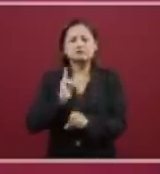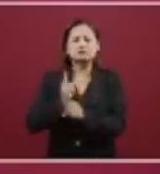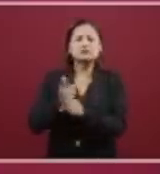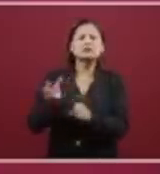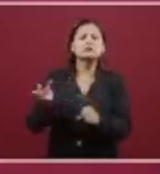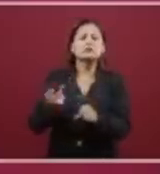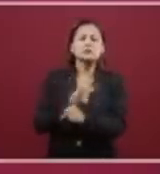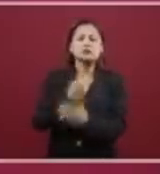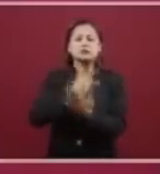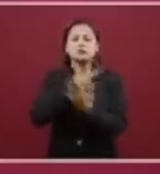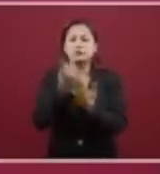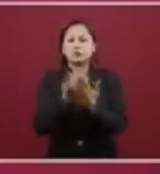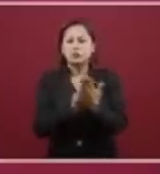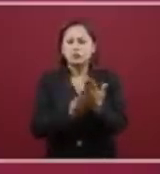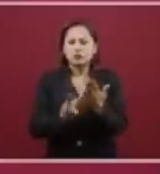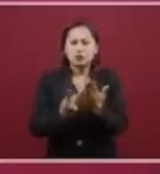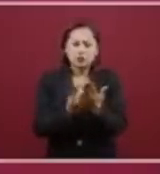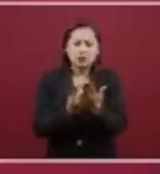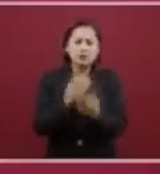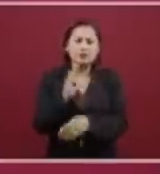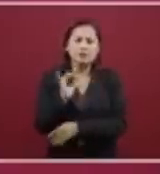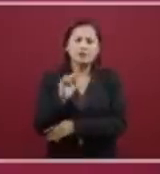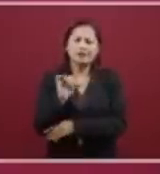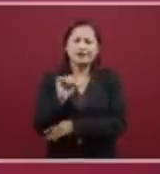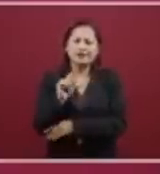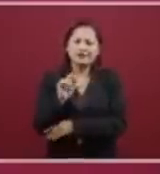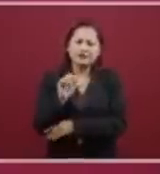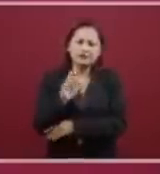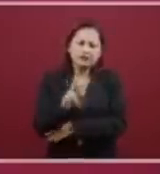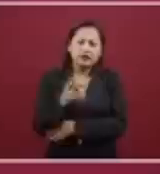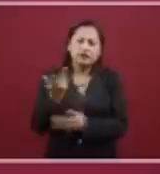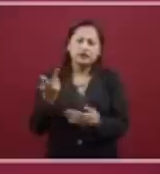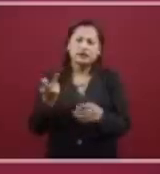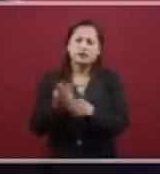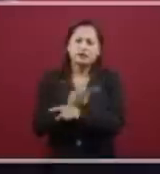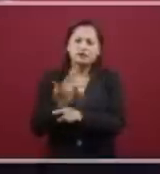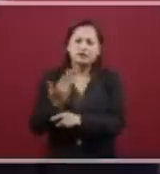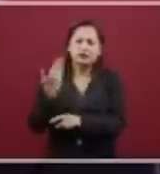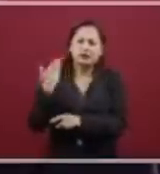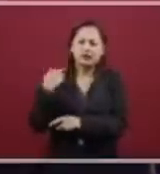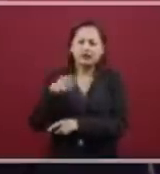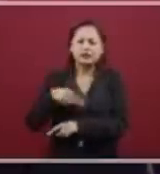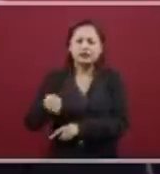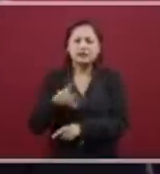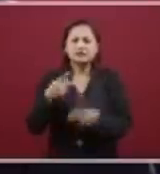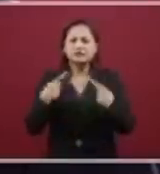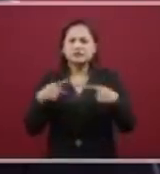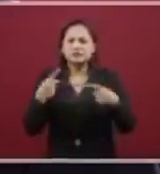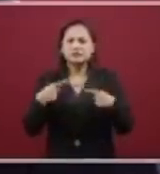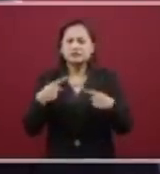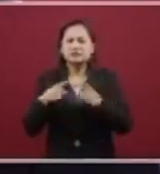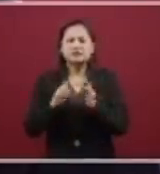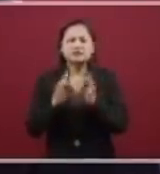la atención a afectados de los sismos vamos a estar también